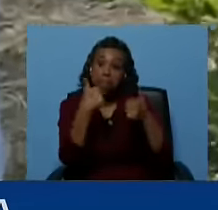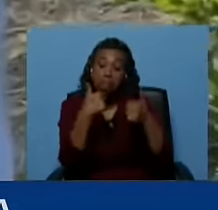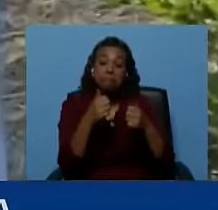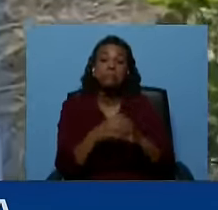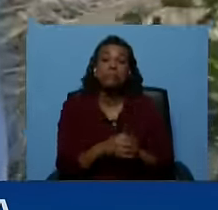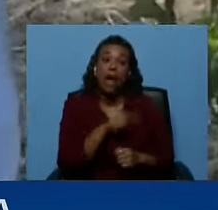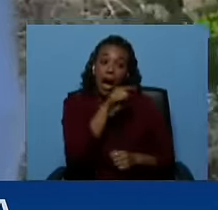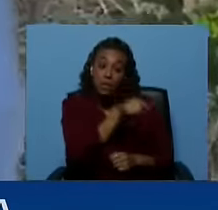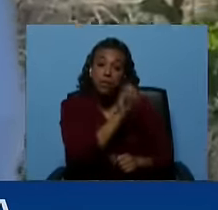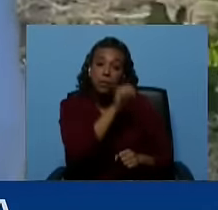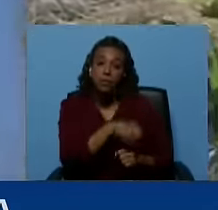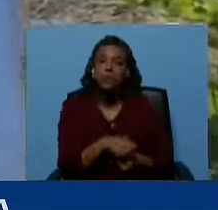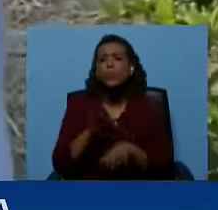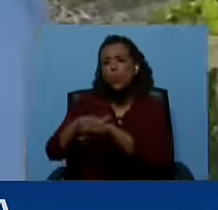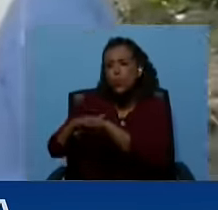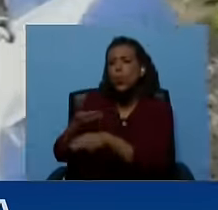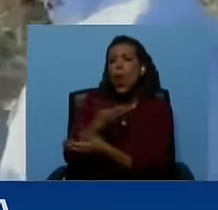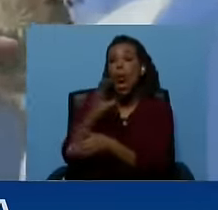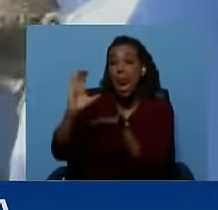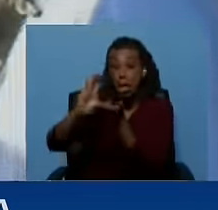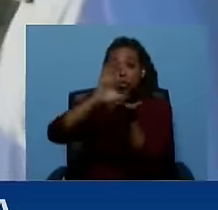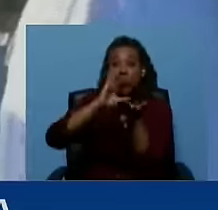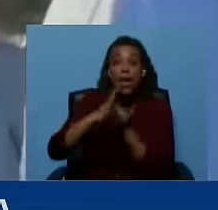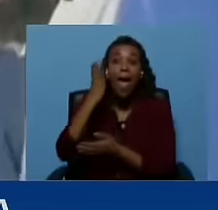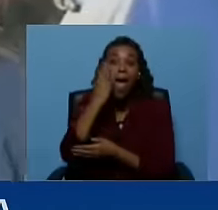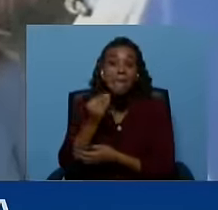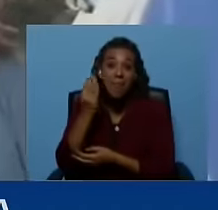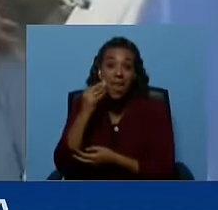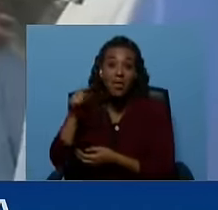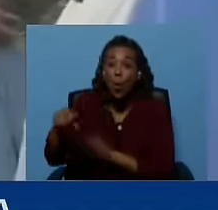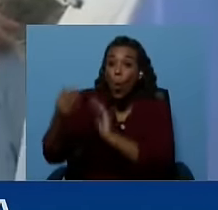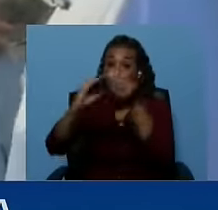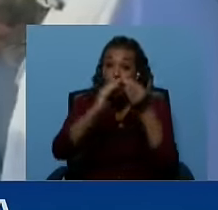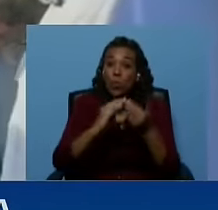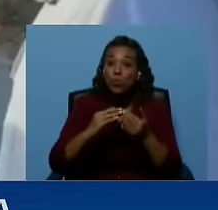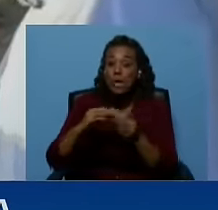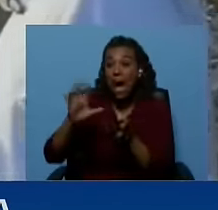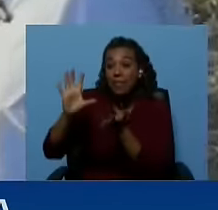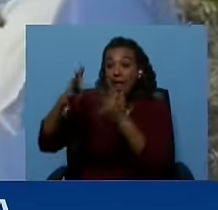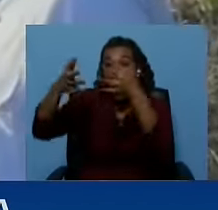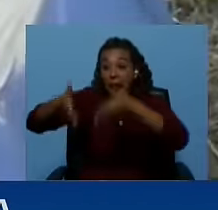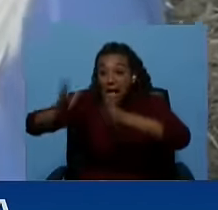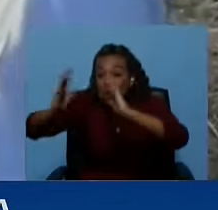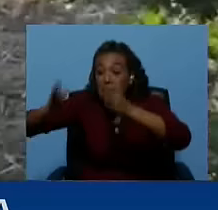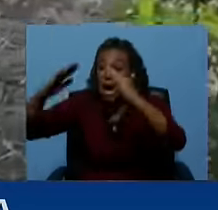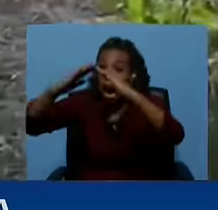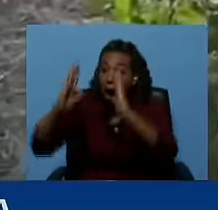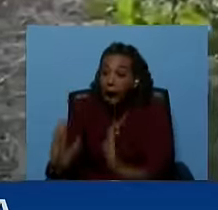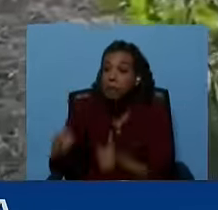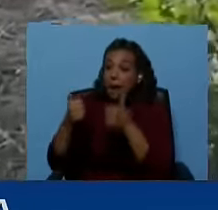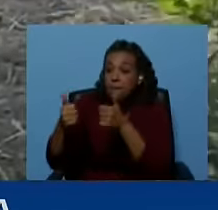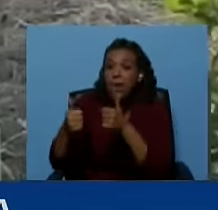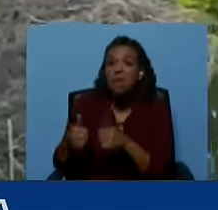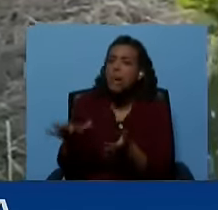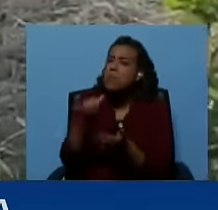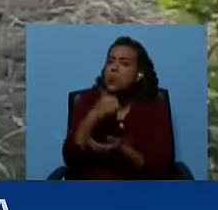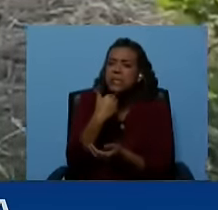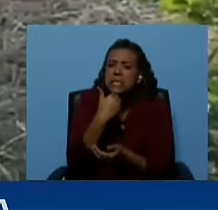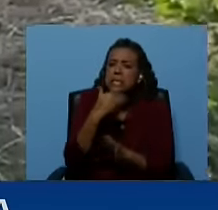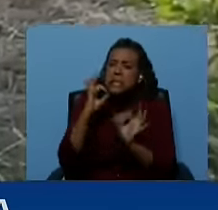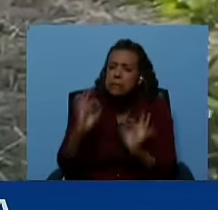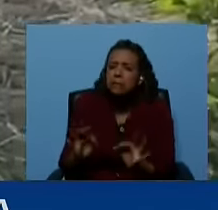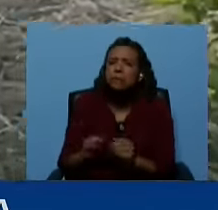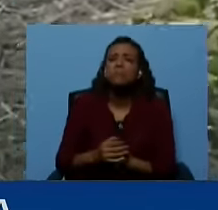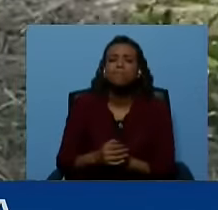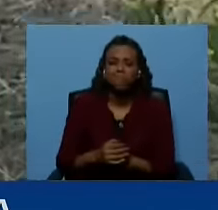sí presidente y en la ciudad tenemos experienci muy buenas de comunas que están Próximamente a consolidarse y estamos muy cerca de consolidar